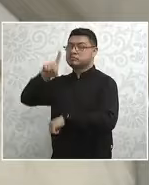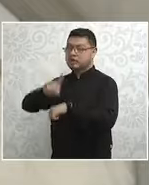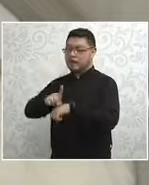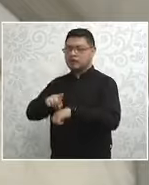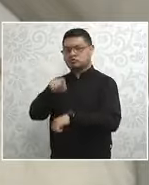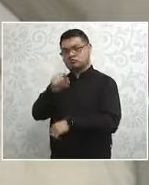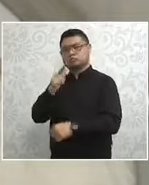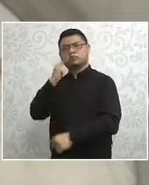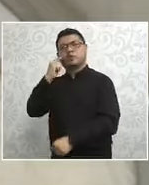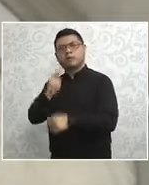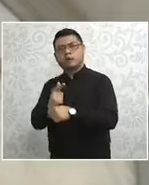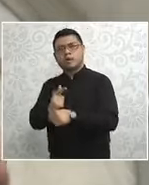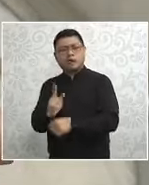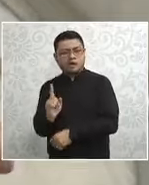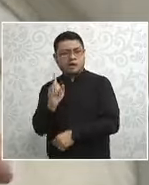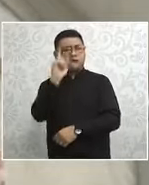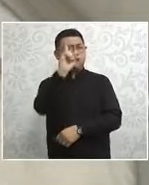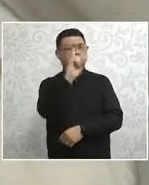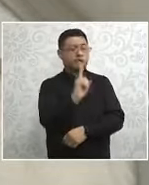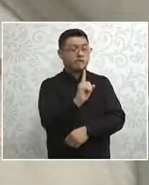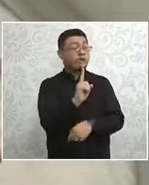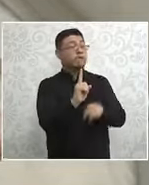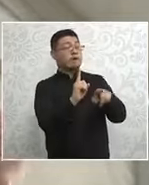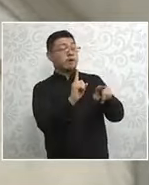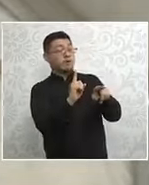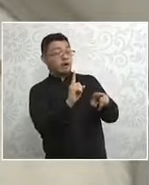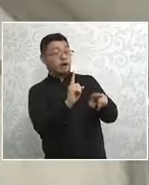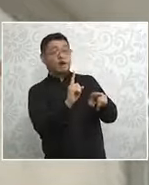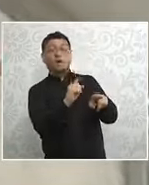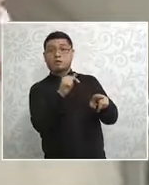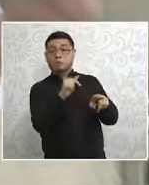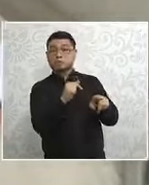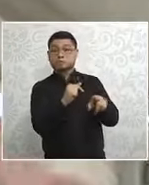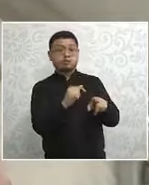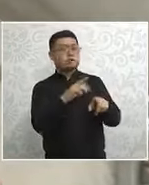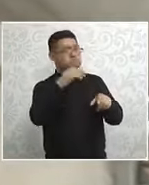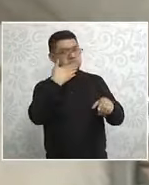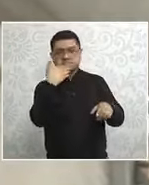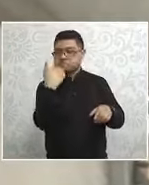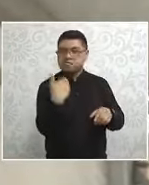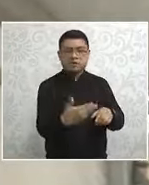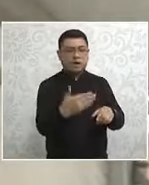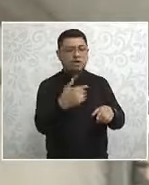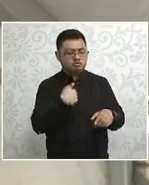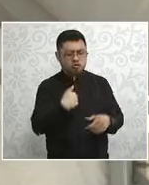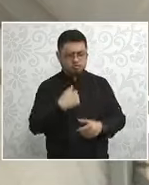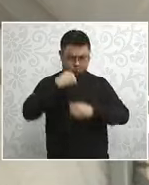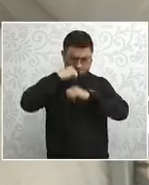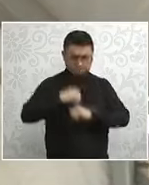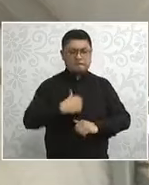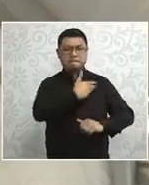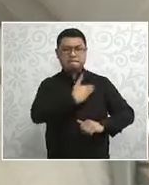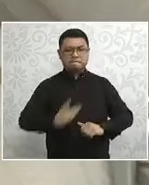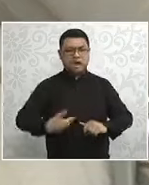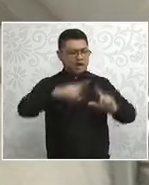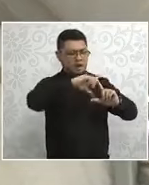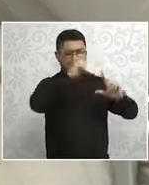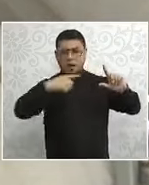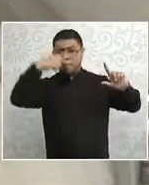si llegué en el mejor momento para ser presidenta de México ni duda para ser presidenta de